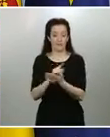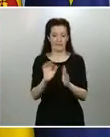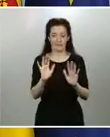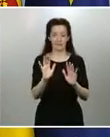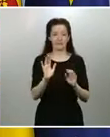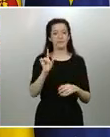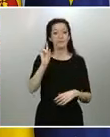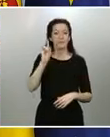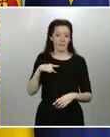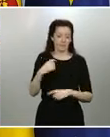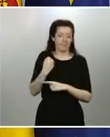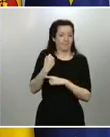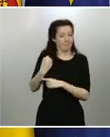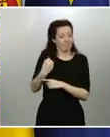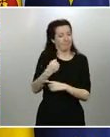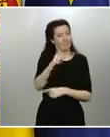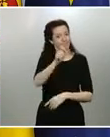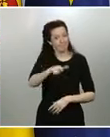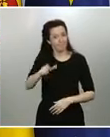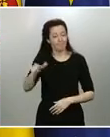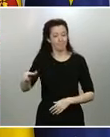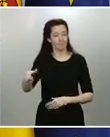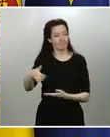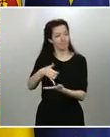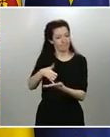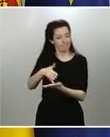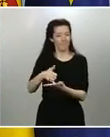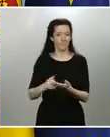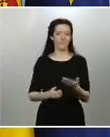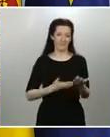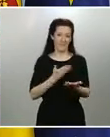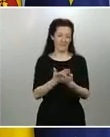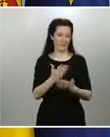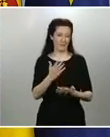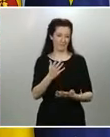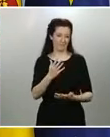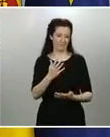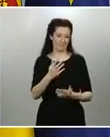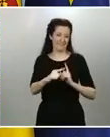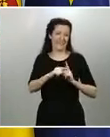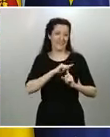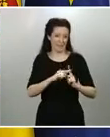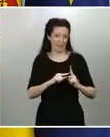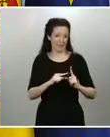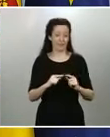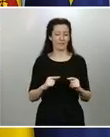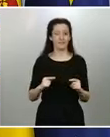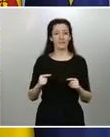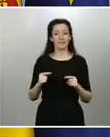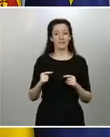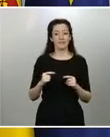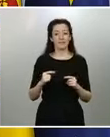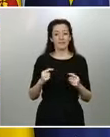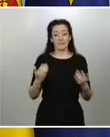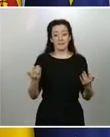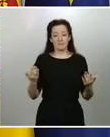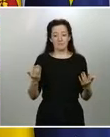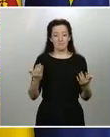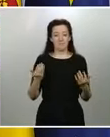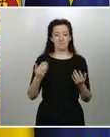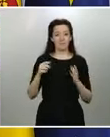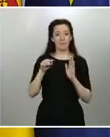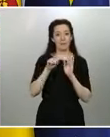para aquellos a los que les pedimos este sacrificio no tener ninguna medida alternativa no aprobar